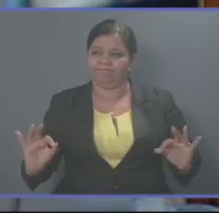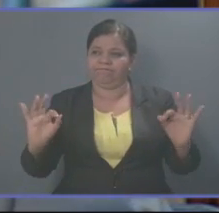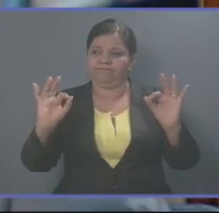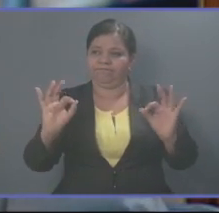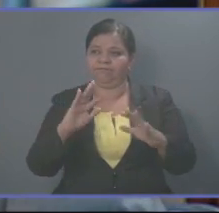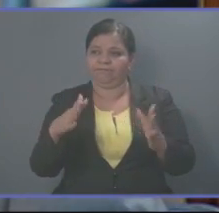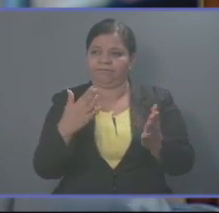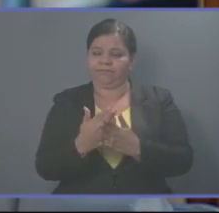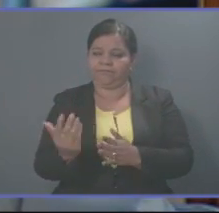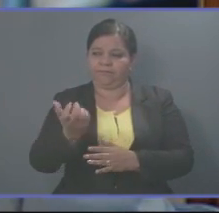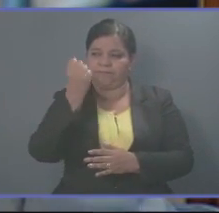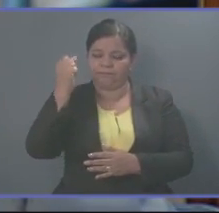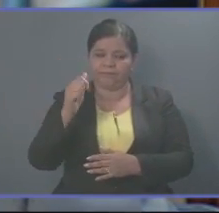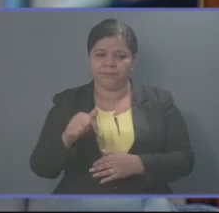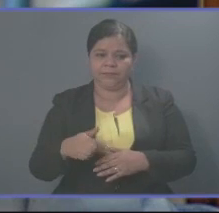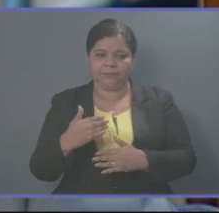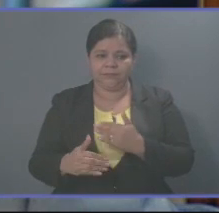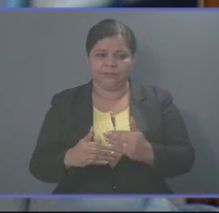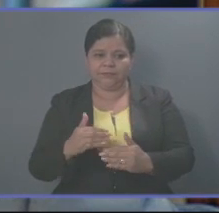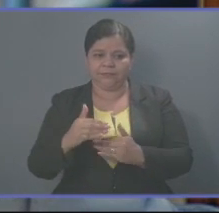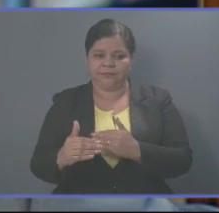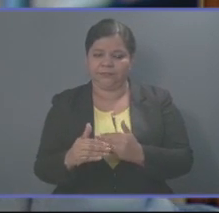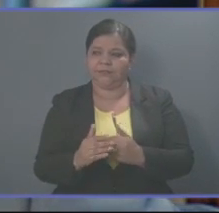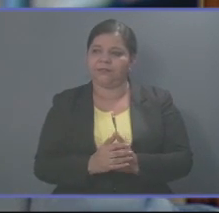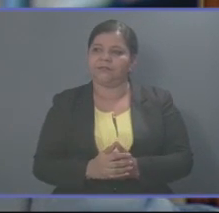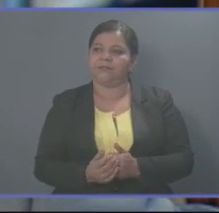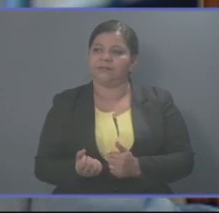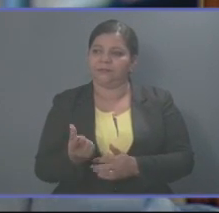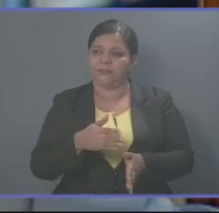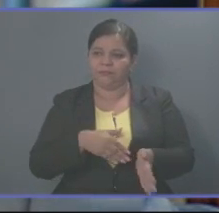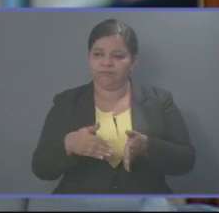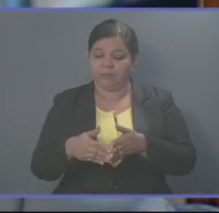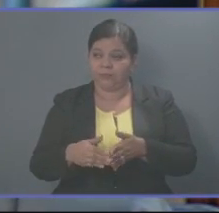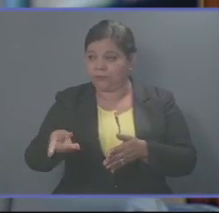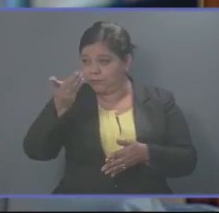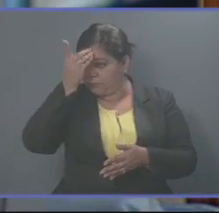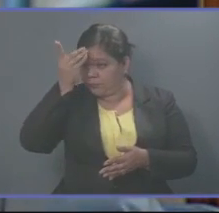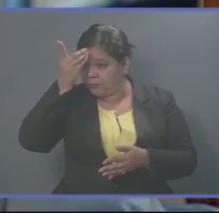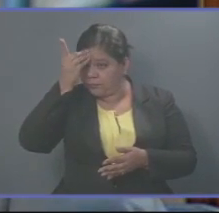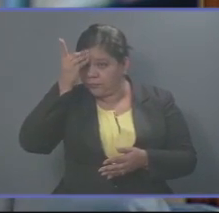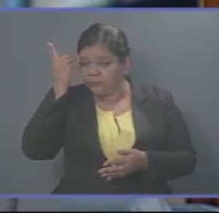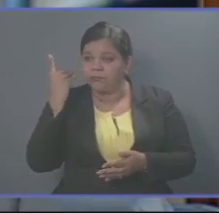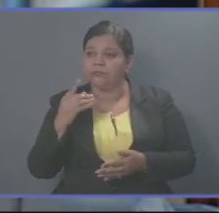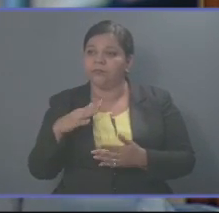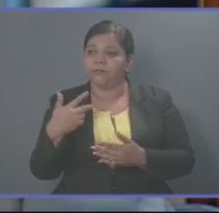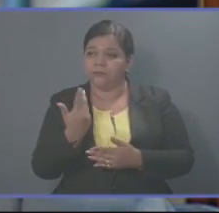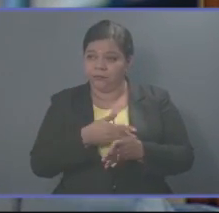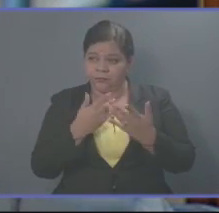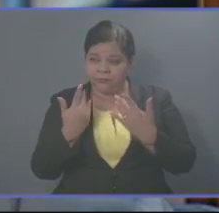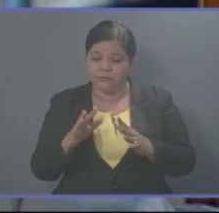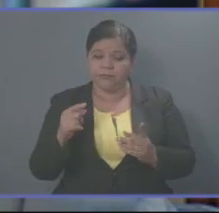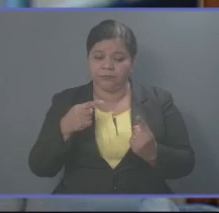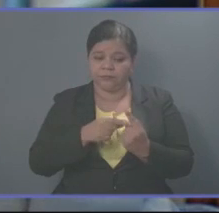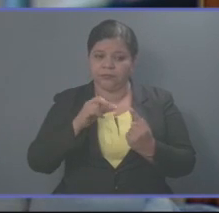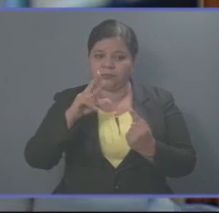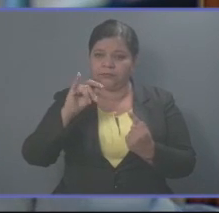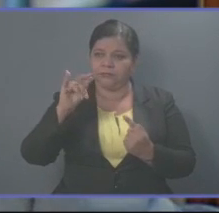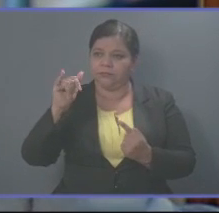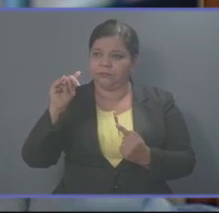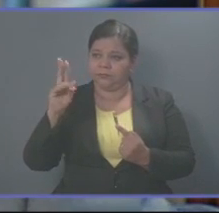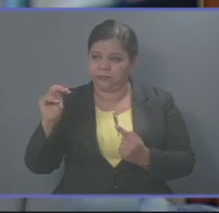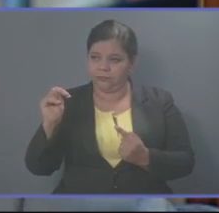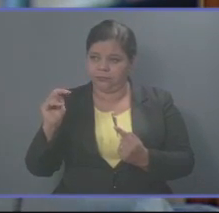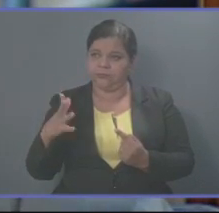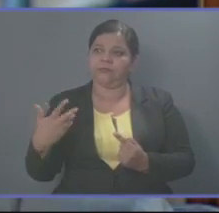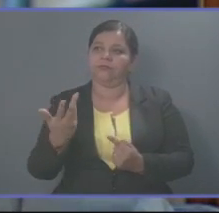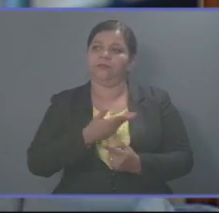en esta fase del campeonato que está por arrancar. Y el domingo precisamente ahí va a estar Cristian y